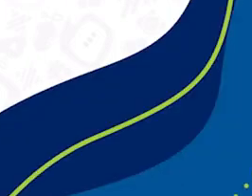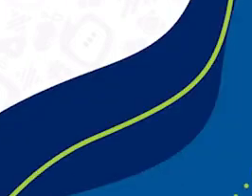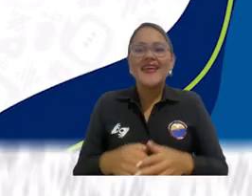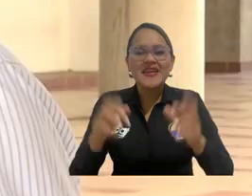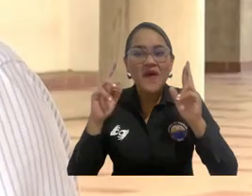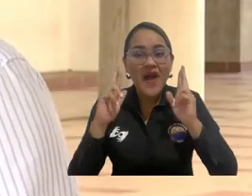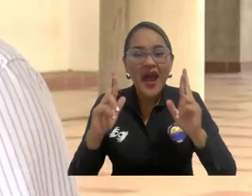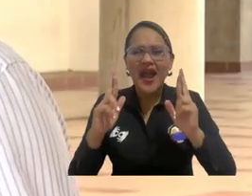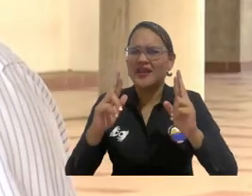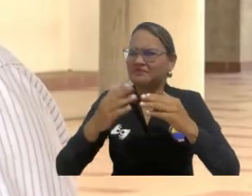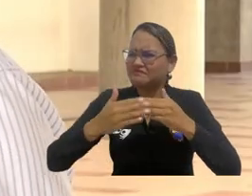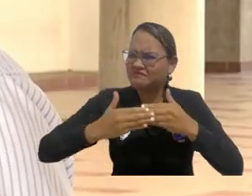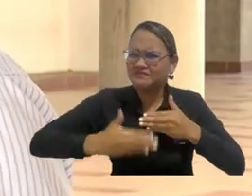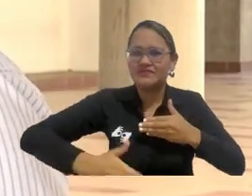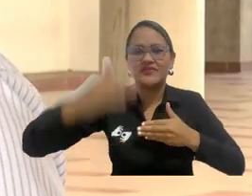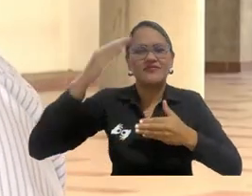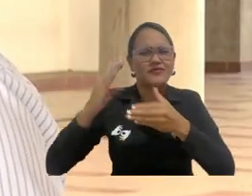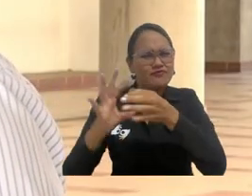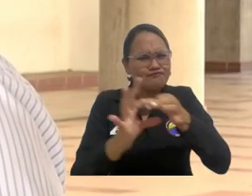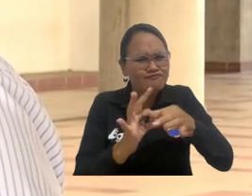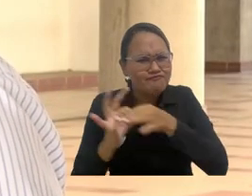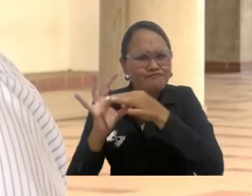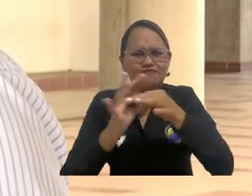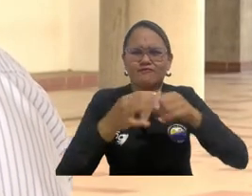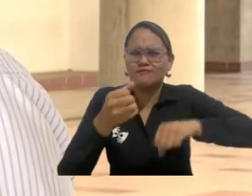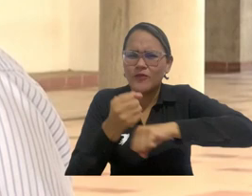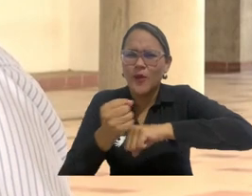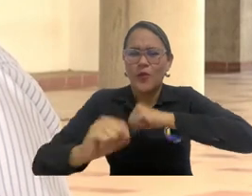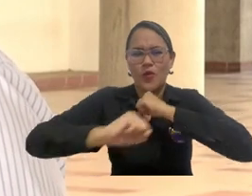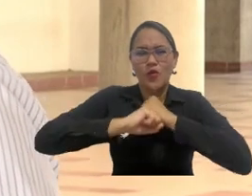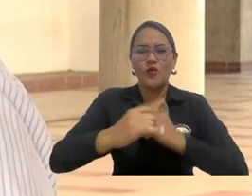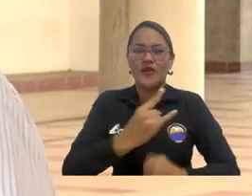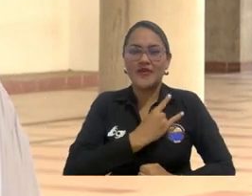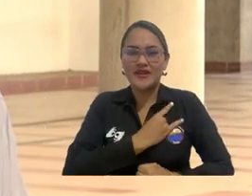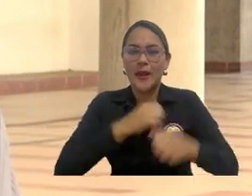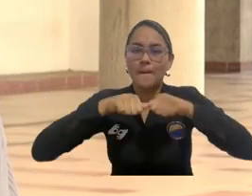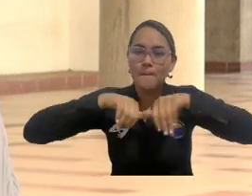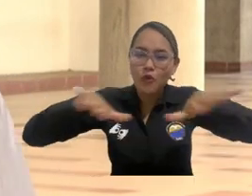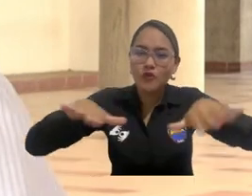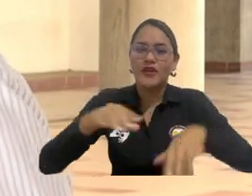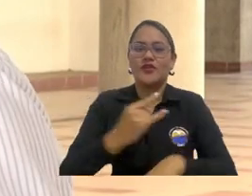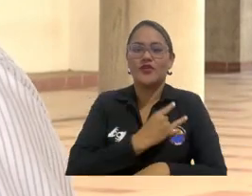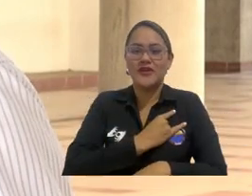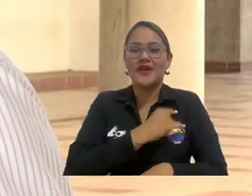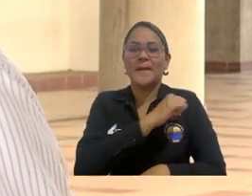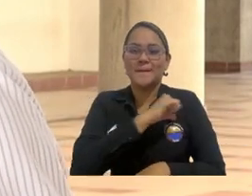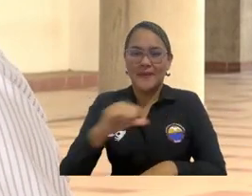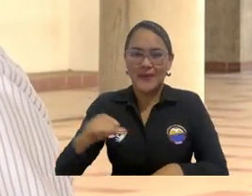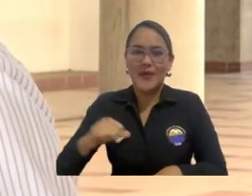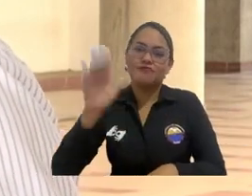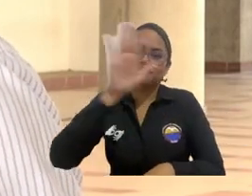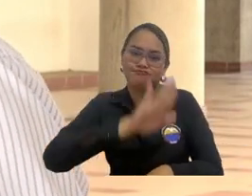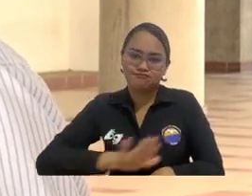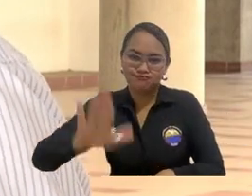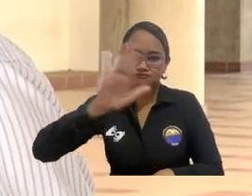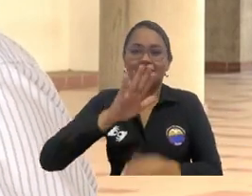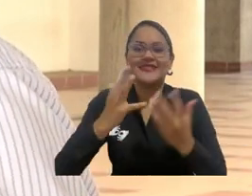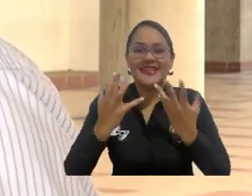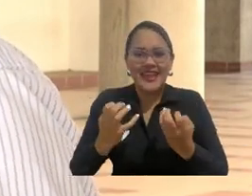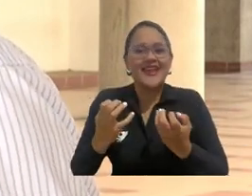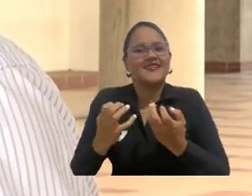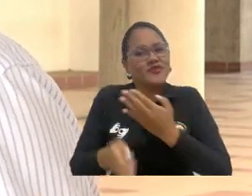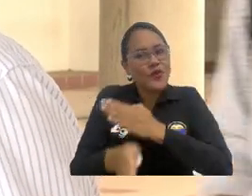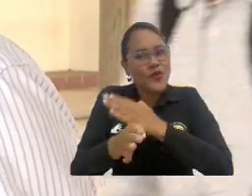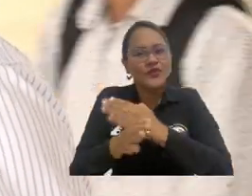Esperamos nosotros seguir estrechando lazos de cooperación entre las universidades, tanto públicas como privadas de la región, y